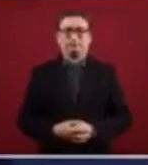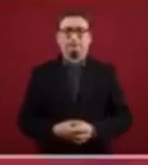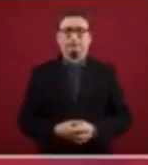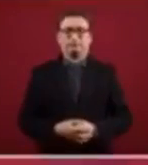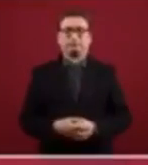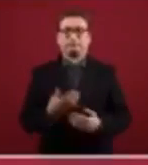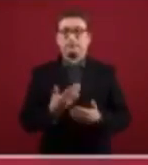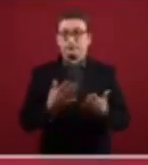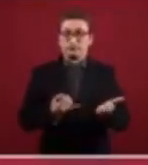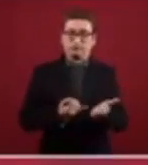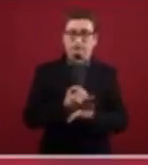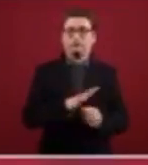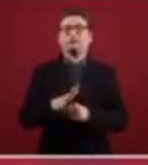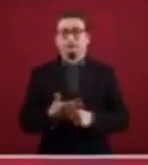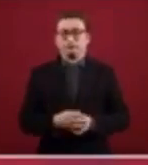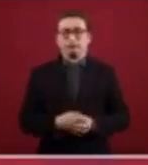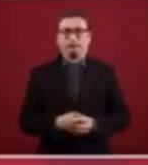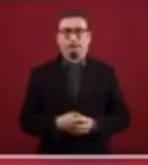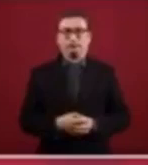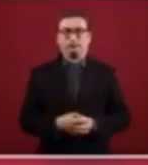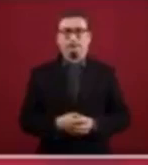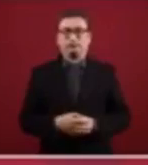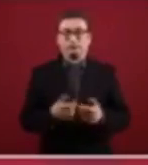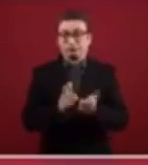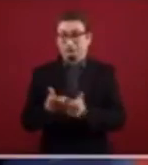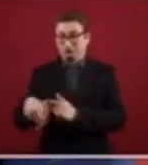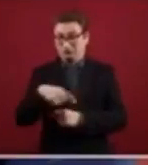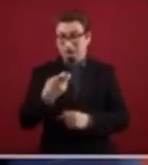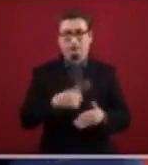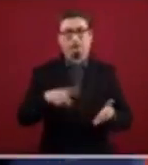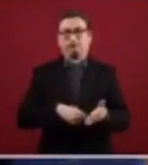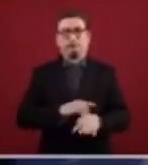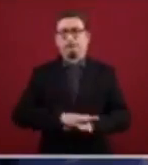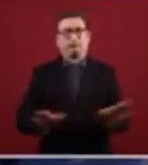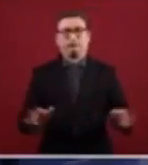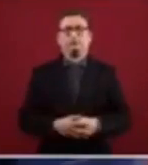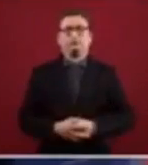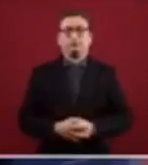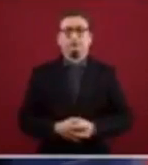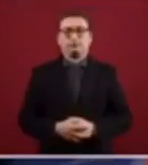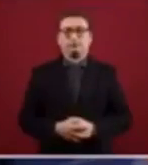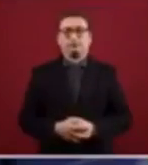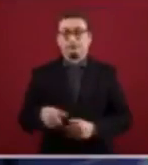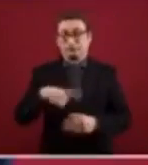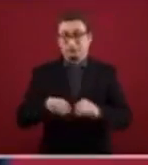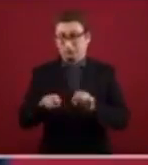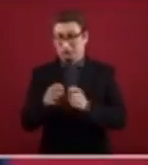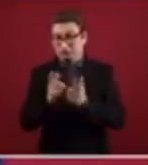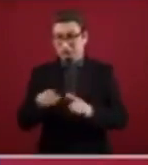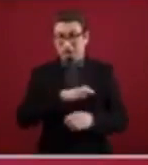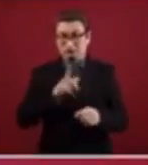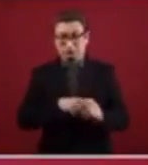Se tomó la decisión de cancelar, de que ya no existe este cuerpo de élite.